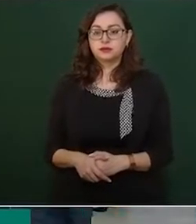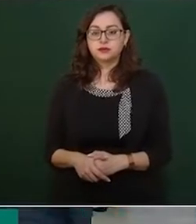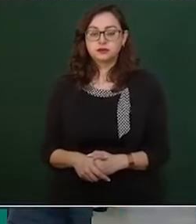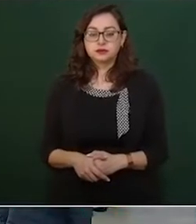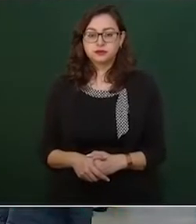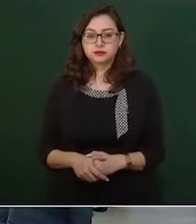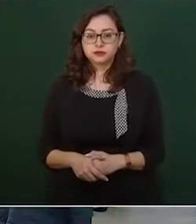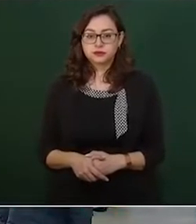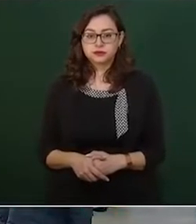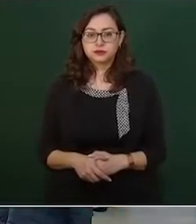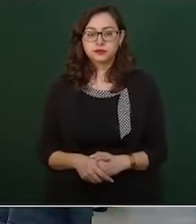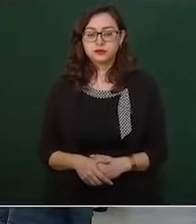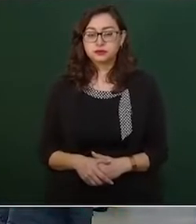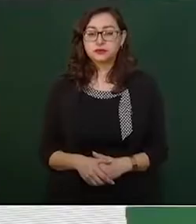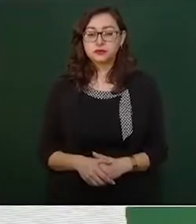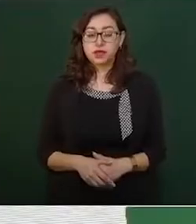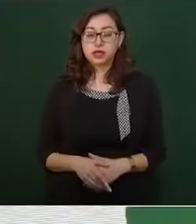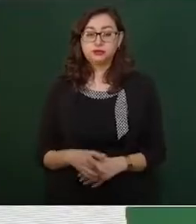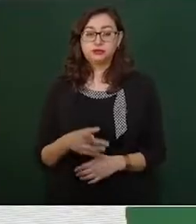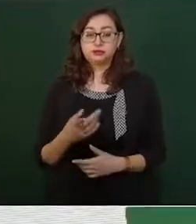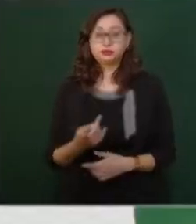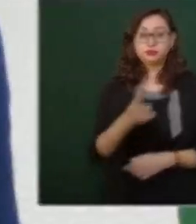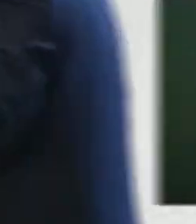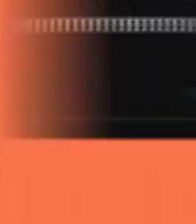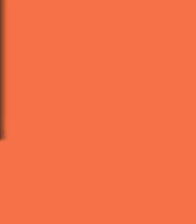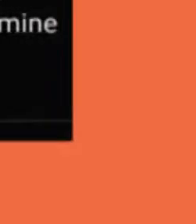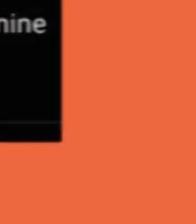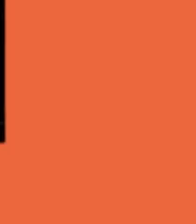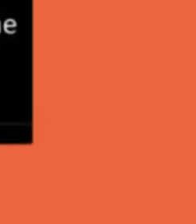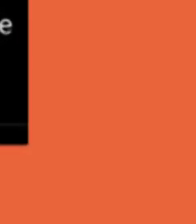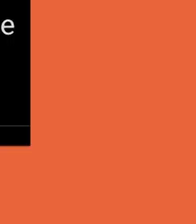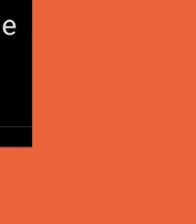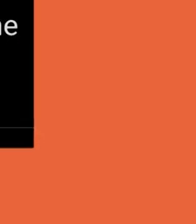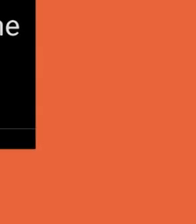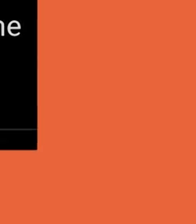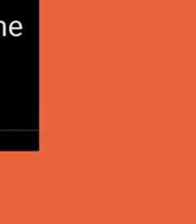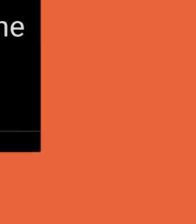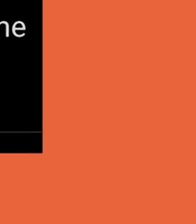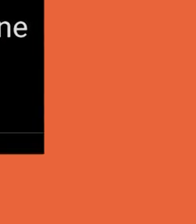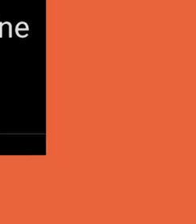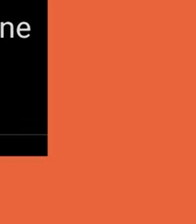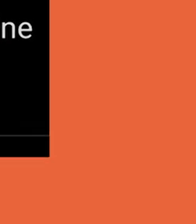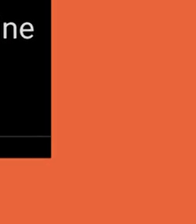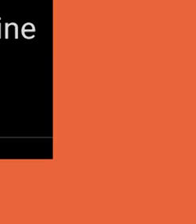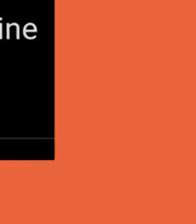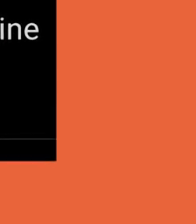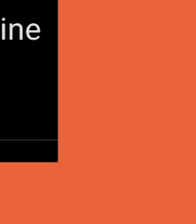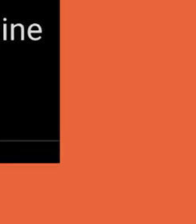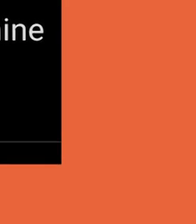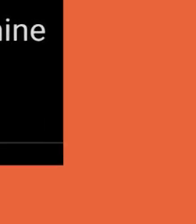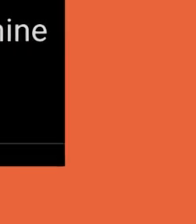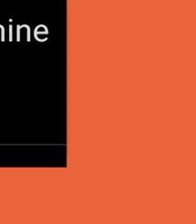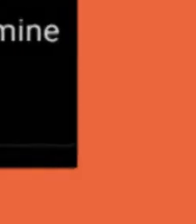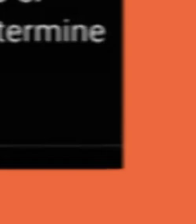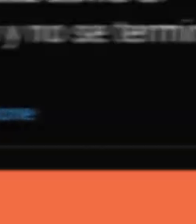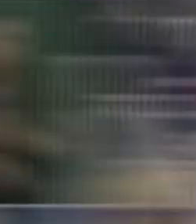amor sea como el aeropuerto de Santa Lucía y no se termine jamás. Sí.